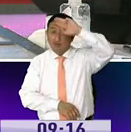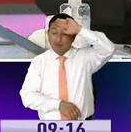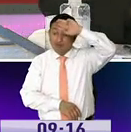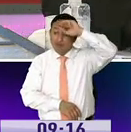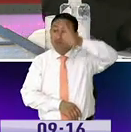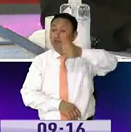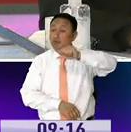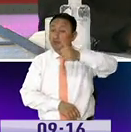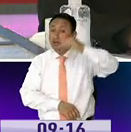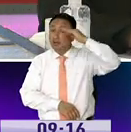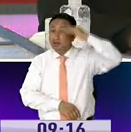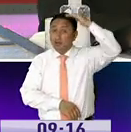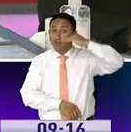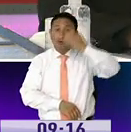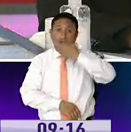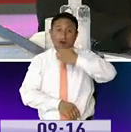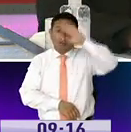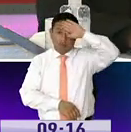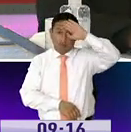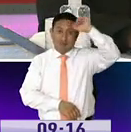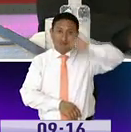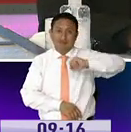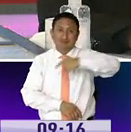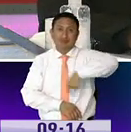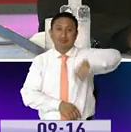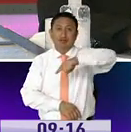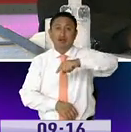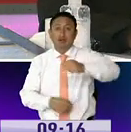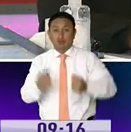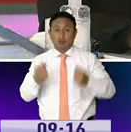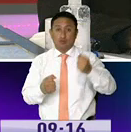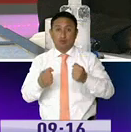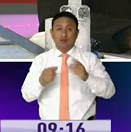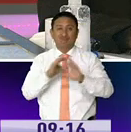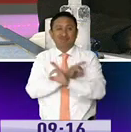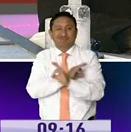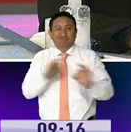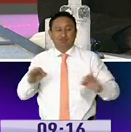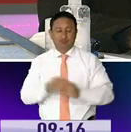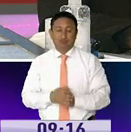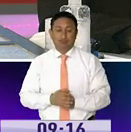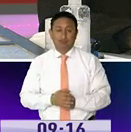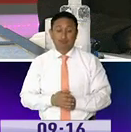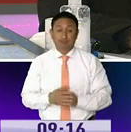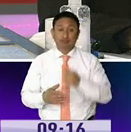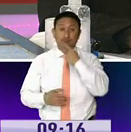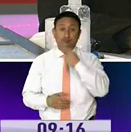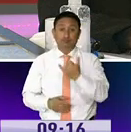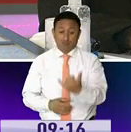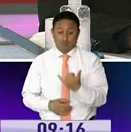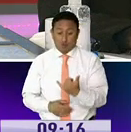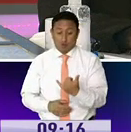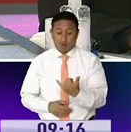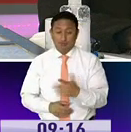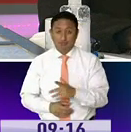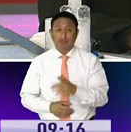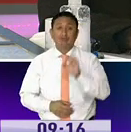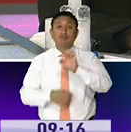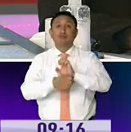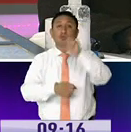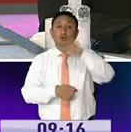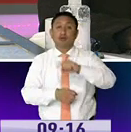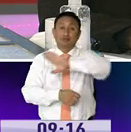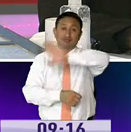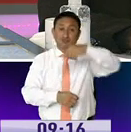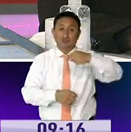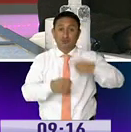ingresan, como también la desinfección de los vehículos, garantizando de esta manera que todos aquellos ecuatorianos y